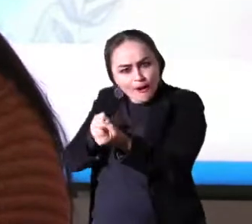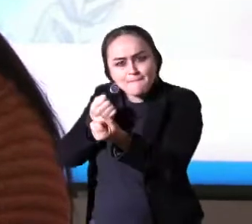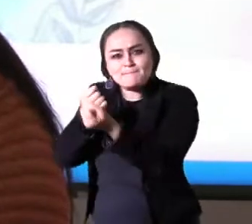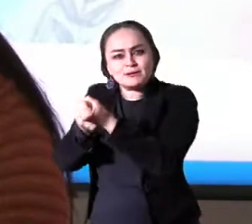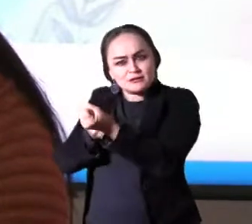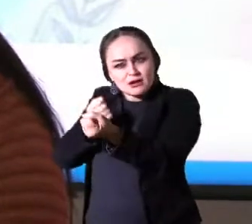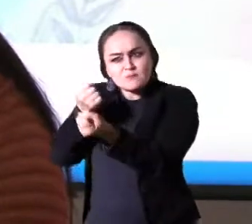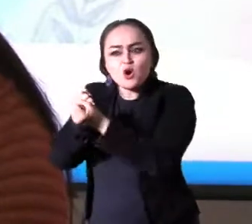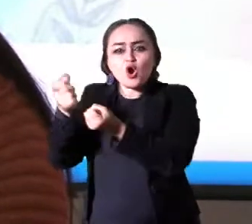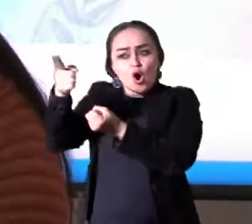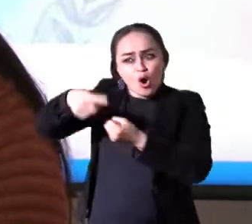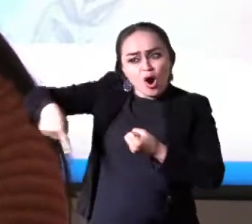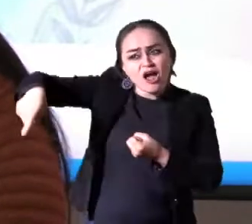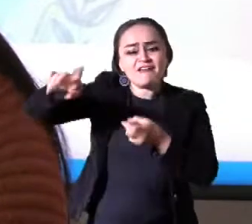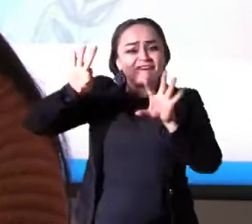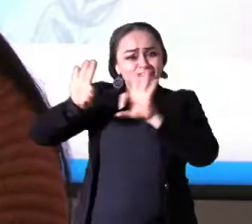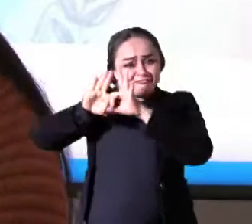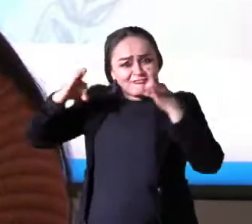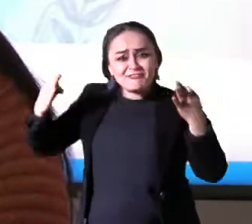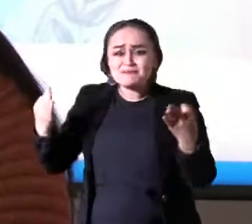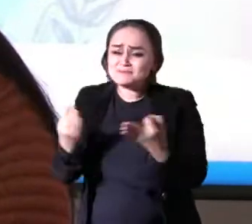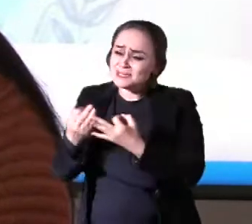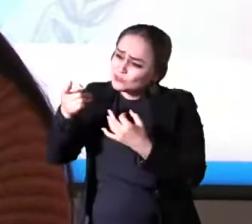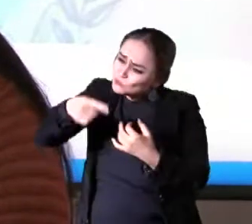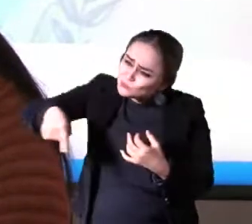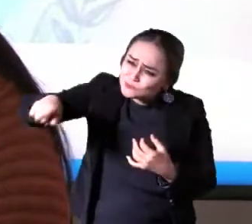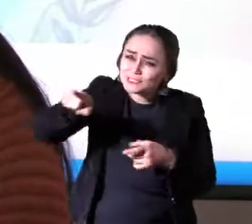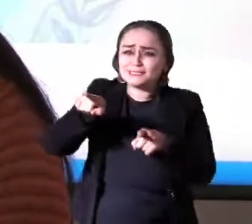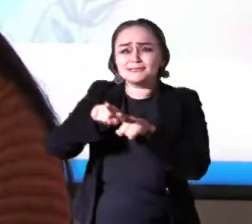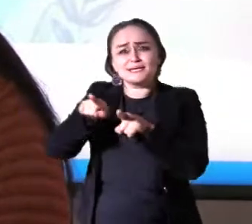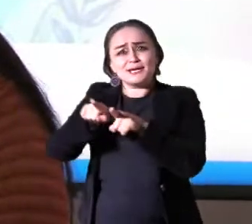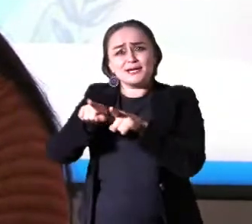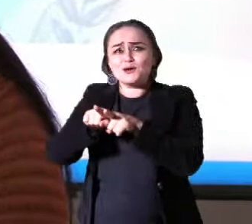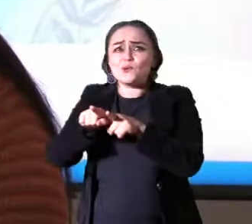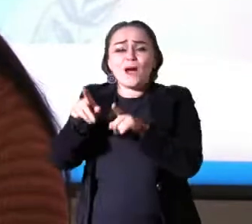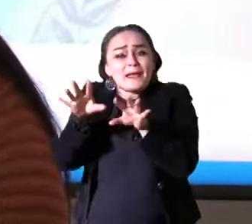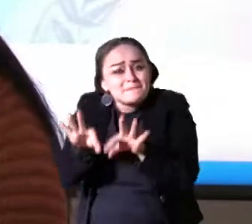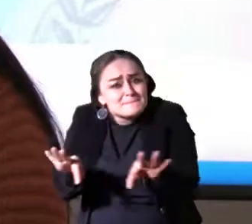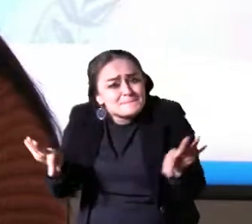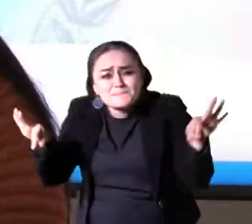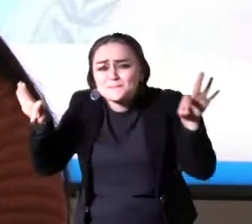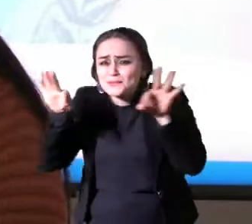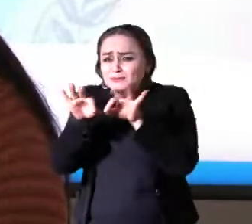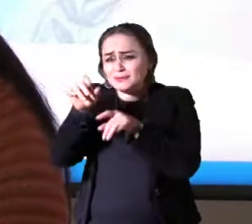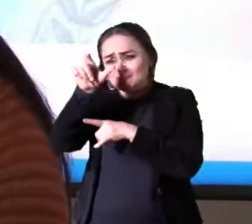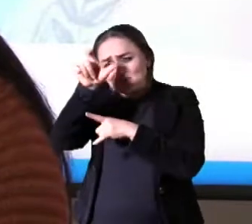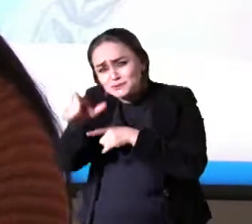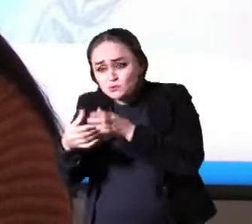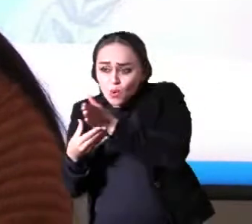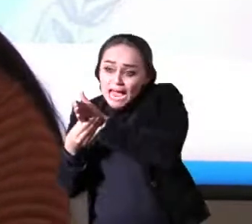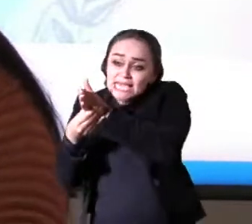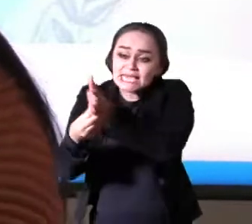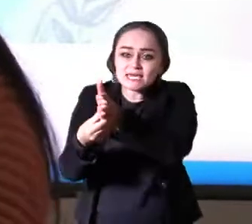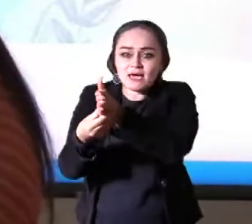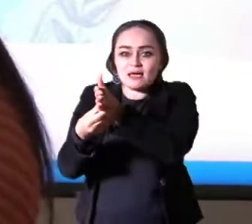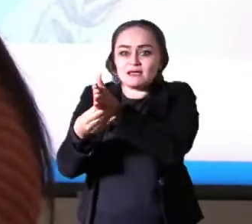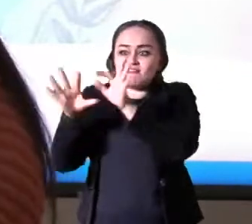cada miembro de la familia era como un eslabón de la cadena de apoyo para el próximo